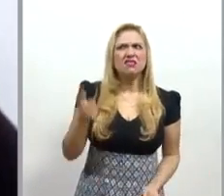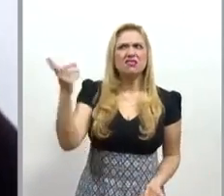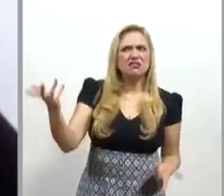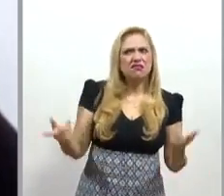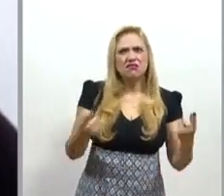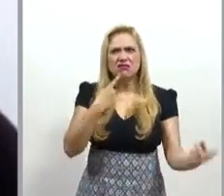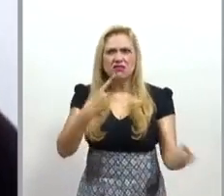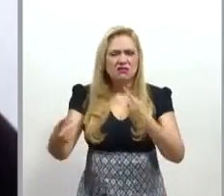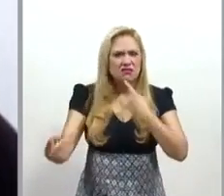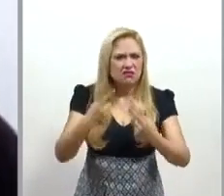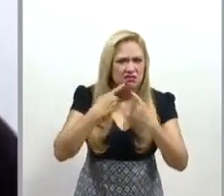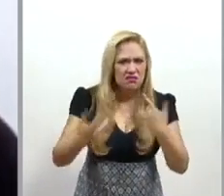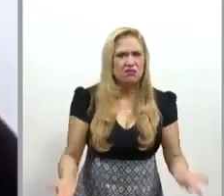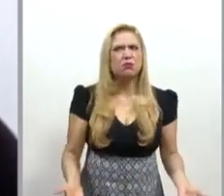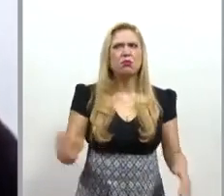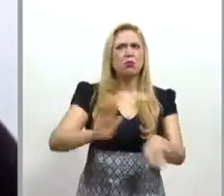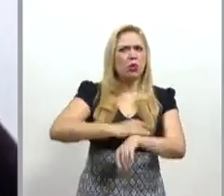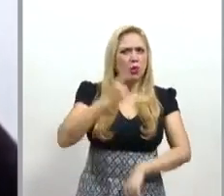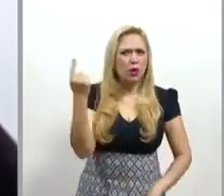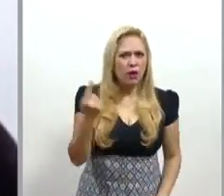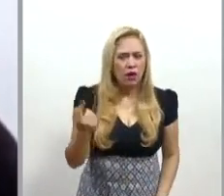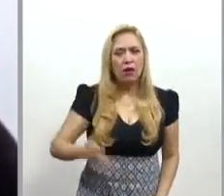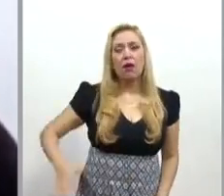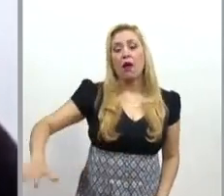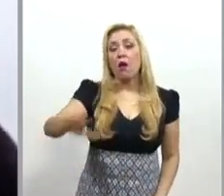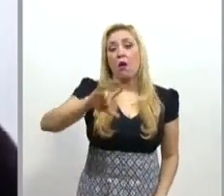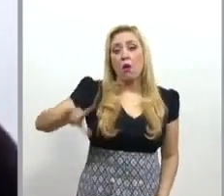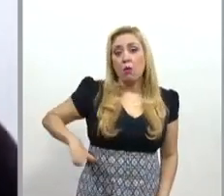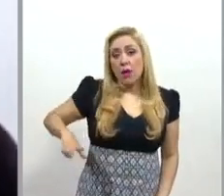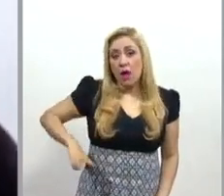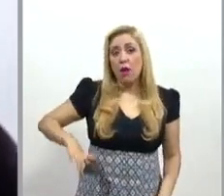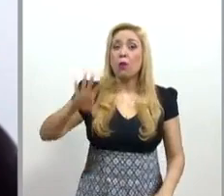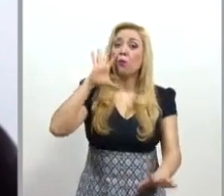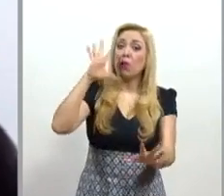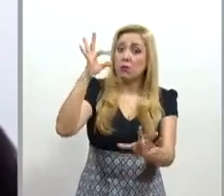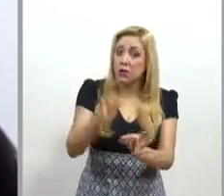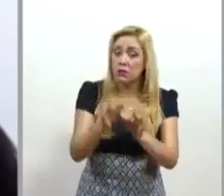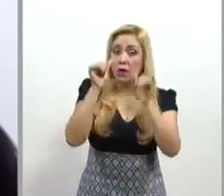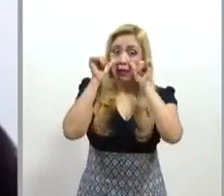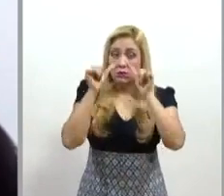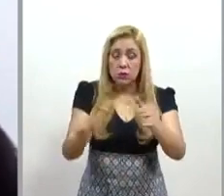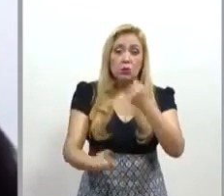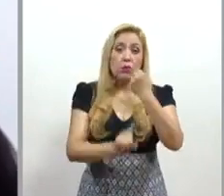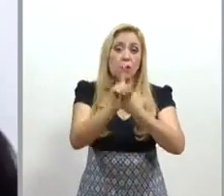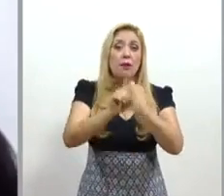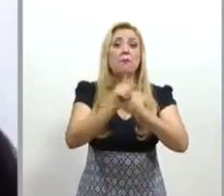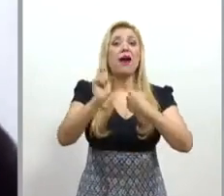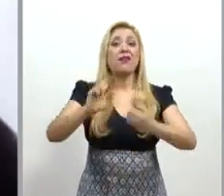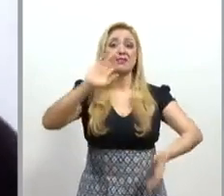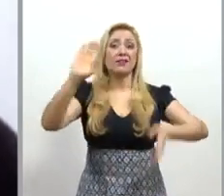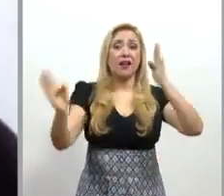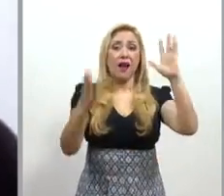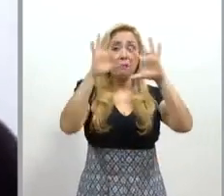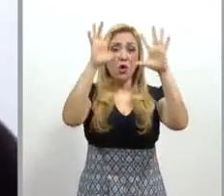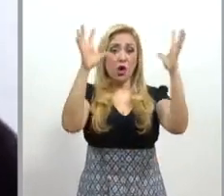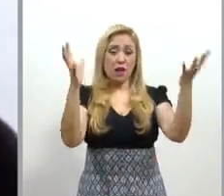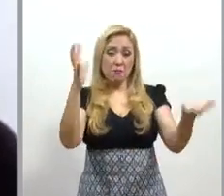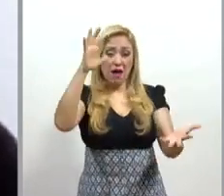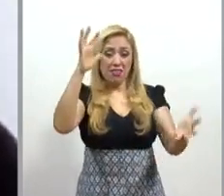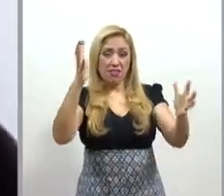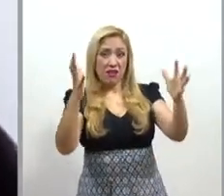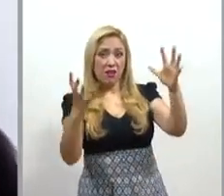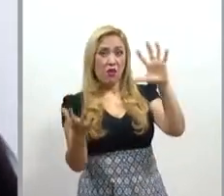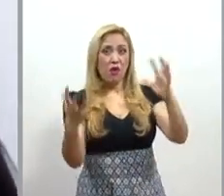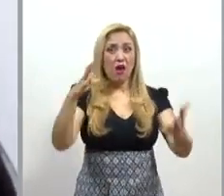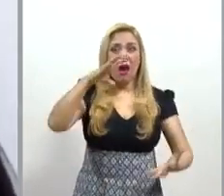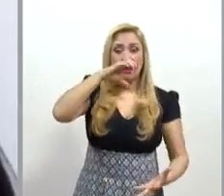los compromisos que los estados asumen frente a esta problemática que conocemos como el cambio climático, que no es nada